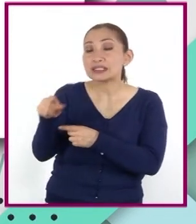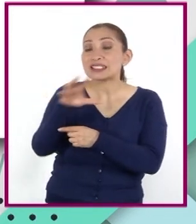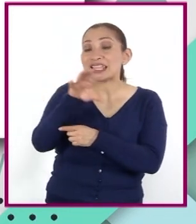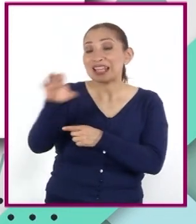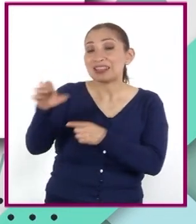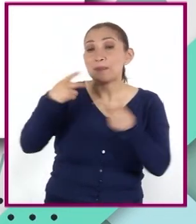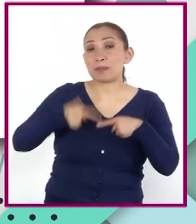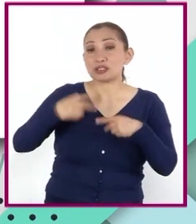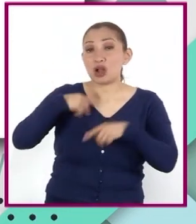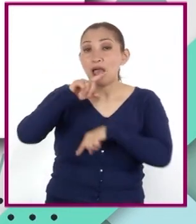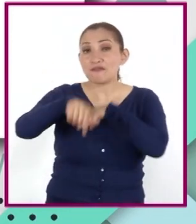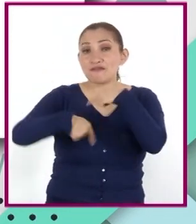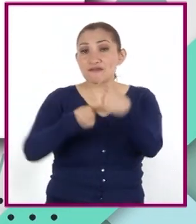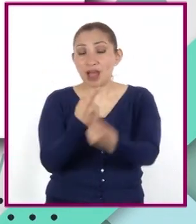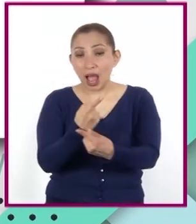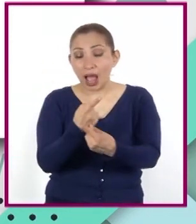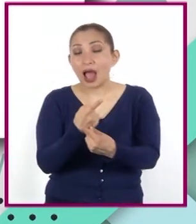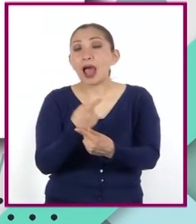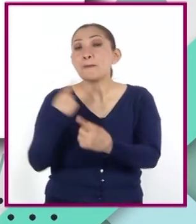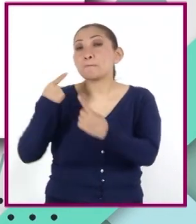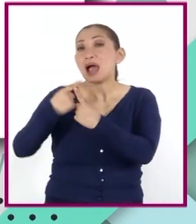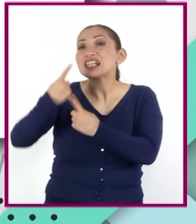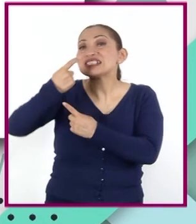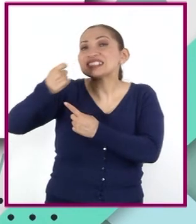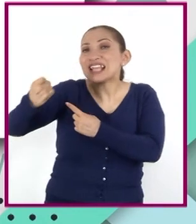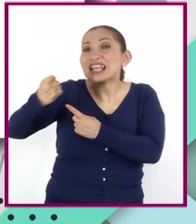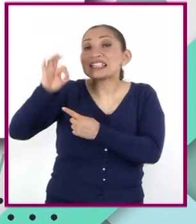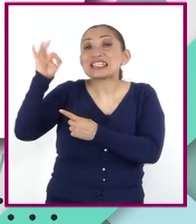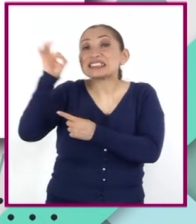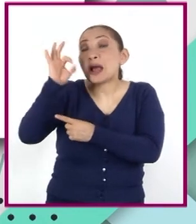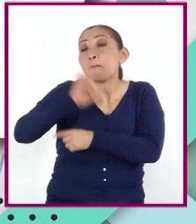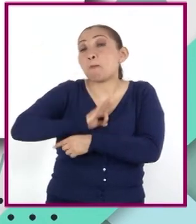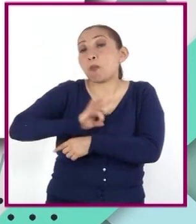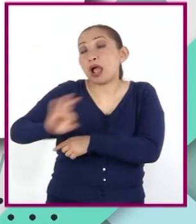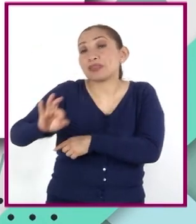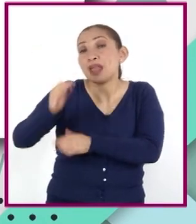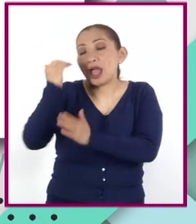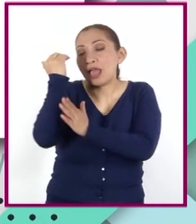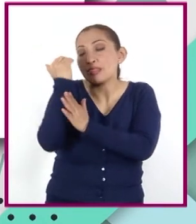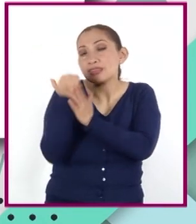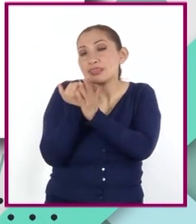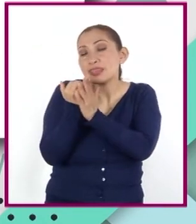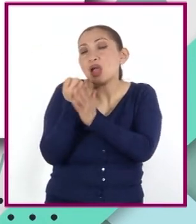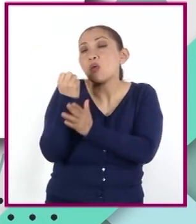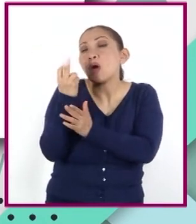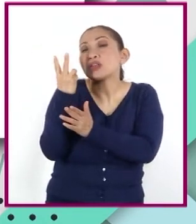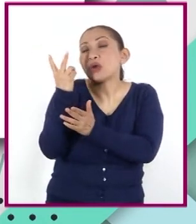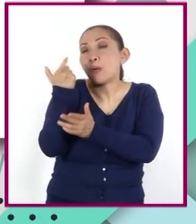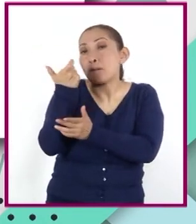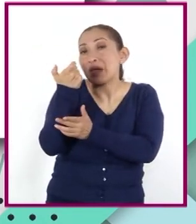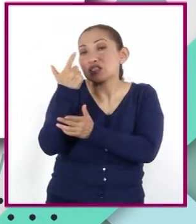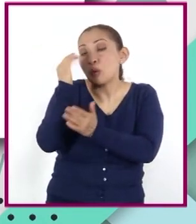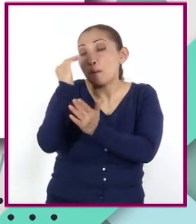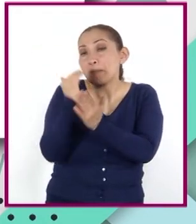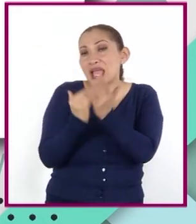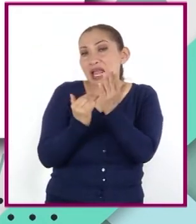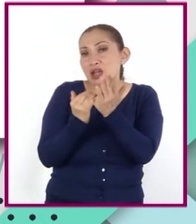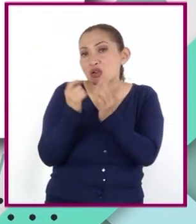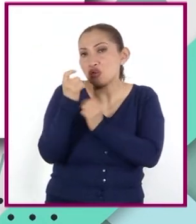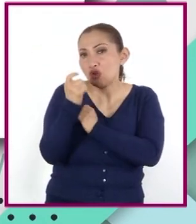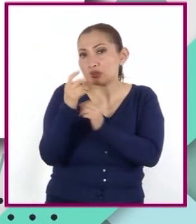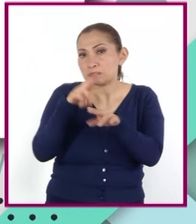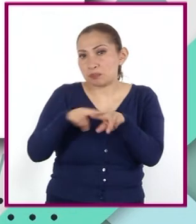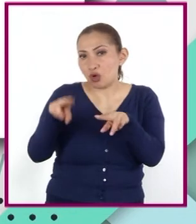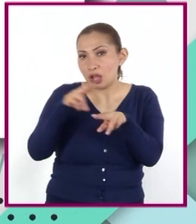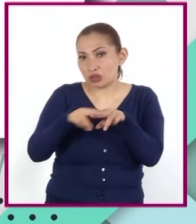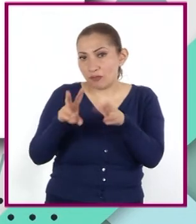500 asistentes iniciales más 100 personas que se puede incrementar dependiendo del número de pesos que se disminuye el precio